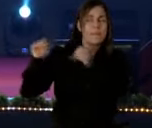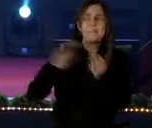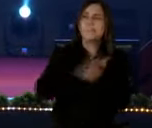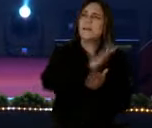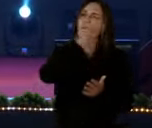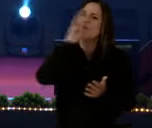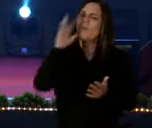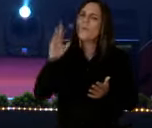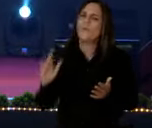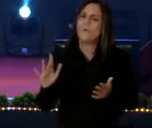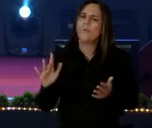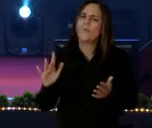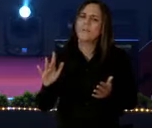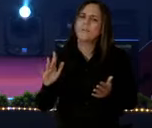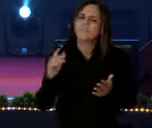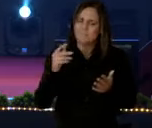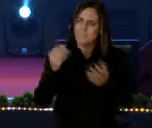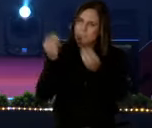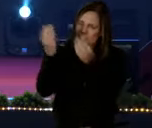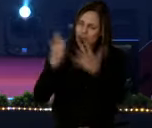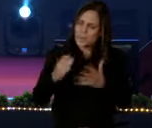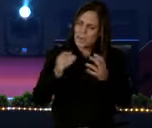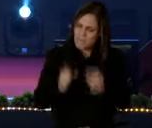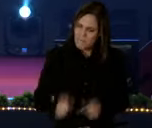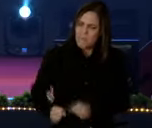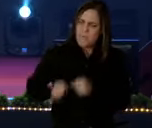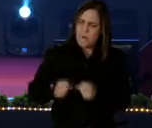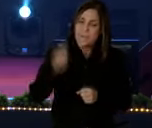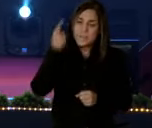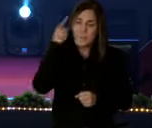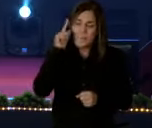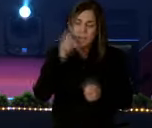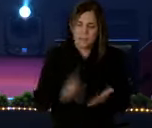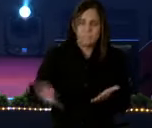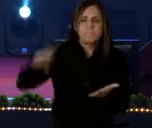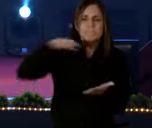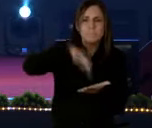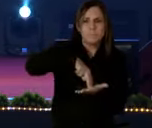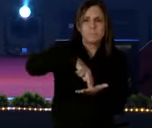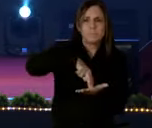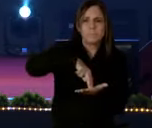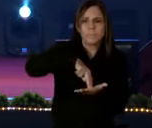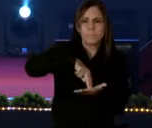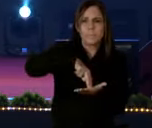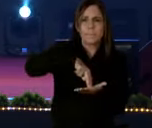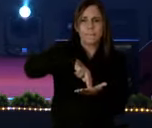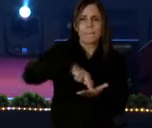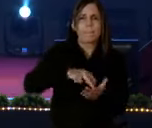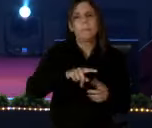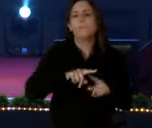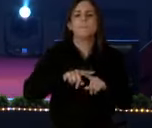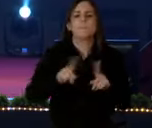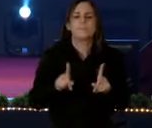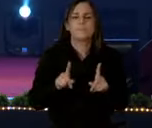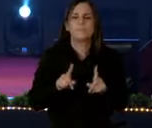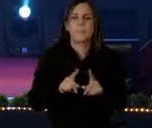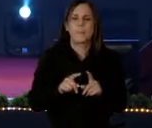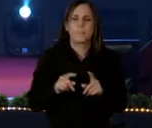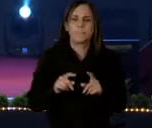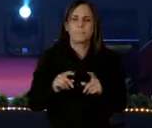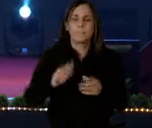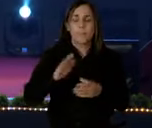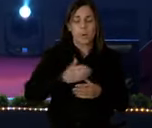pie. Amén. Así que recibimos a Tommy, que tiene anuncios para compartir con nosotros, y también luego hay